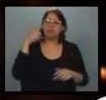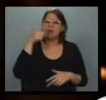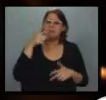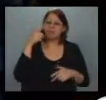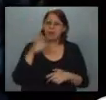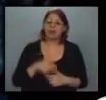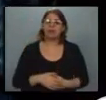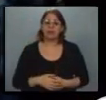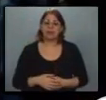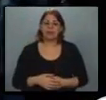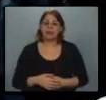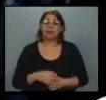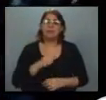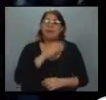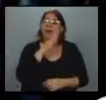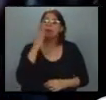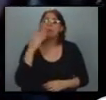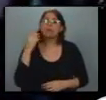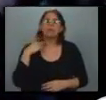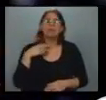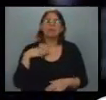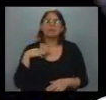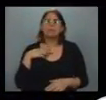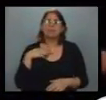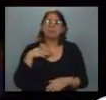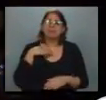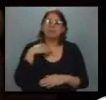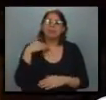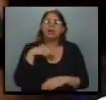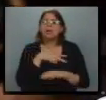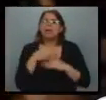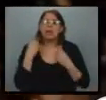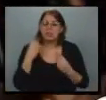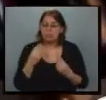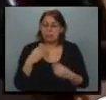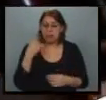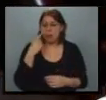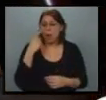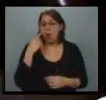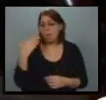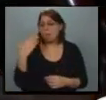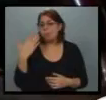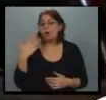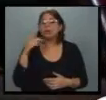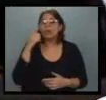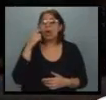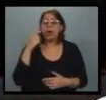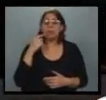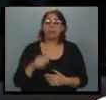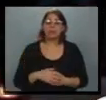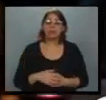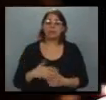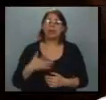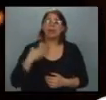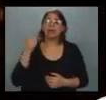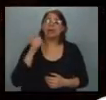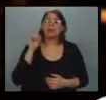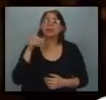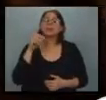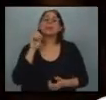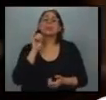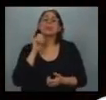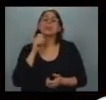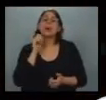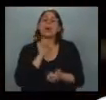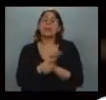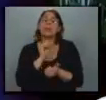salían bien entrada ya la madrugada para ver qué pasaba y demás. Y además conocían a este hombre, CEO de una editorial muy conocida que